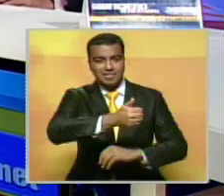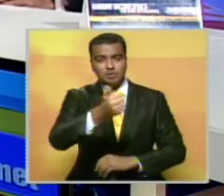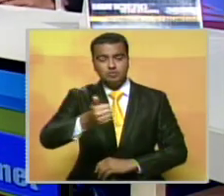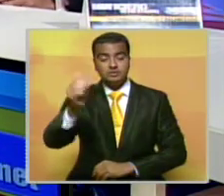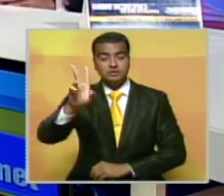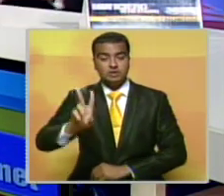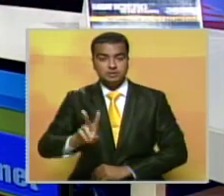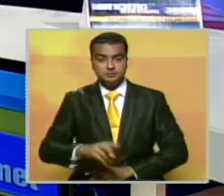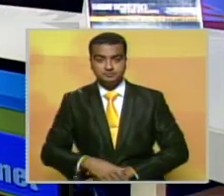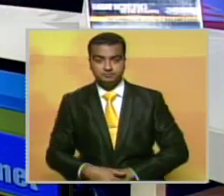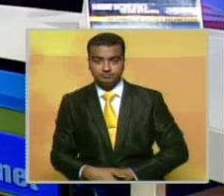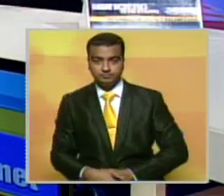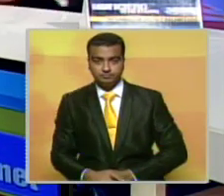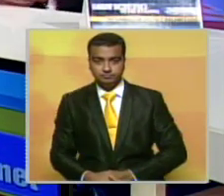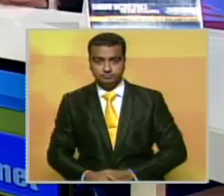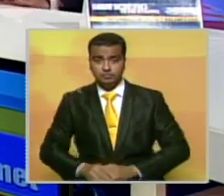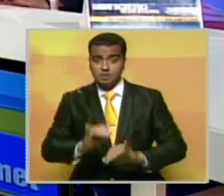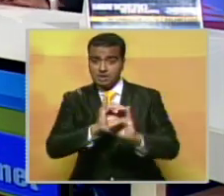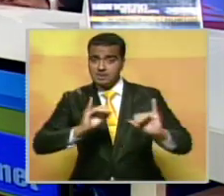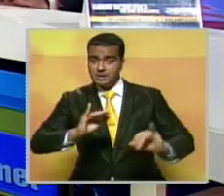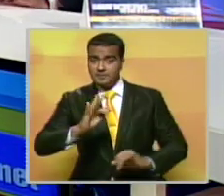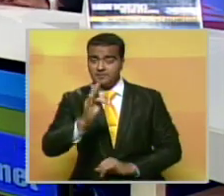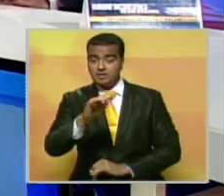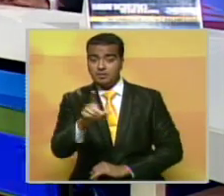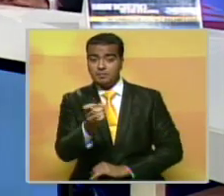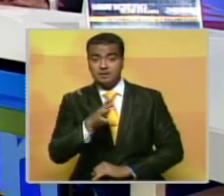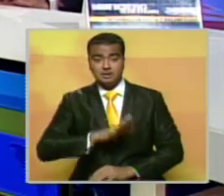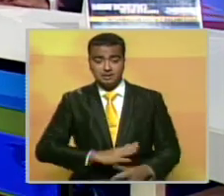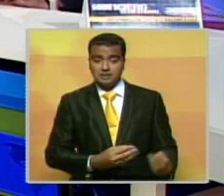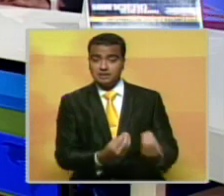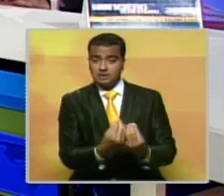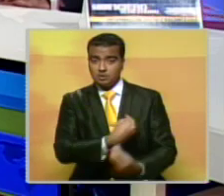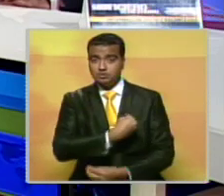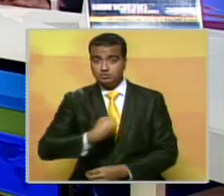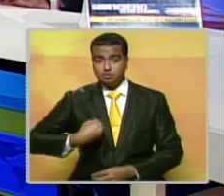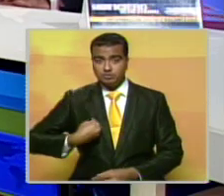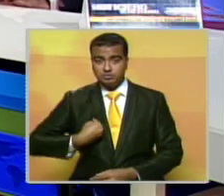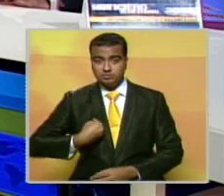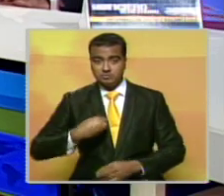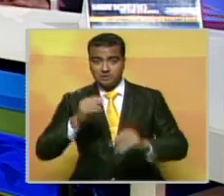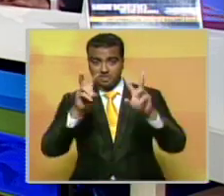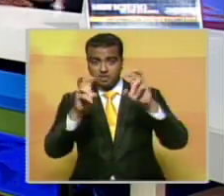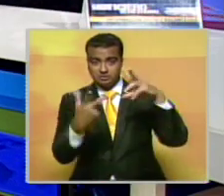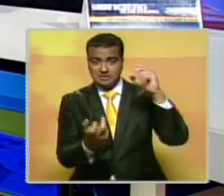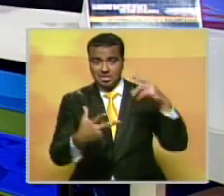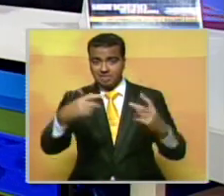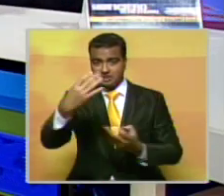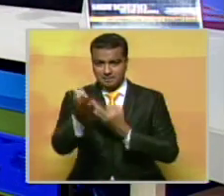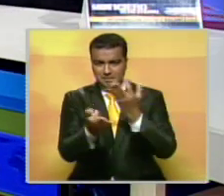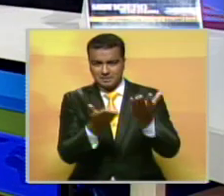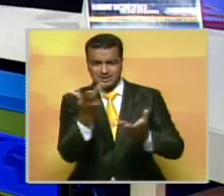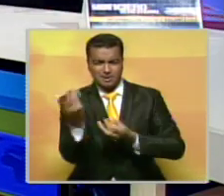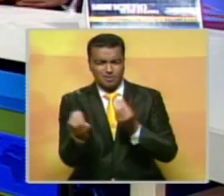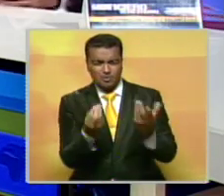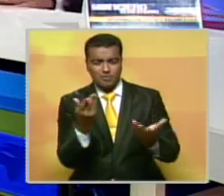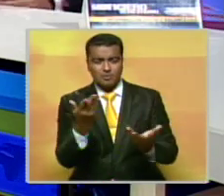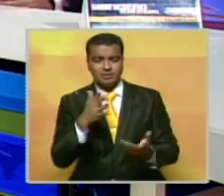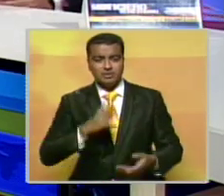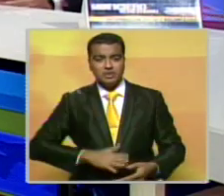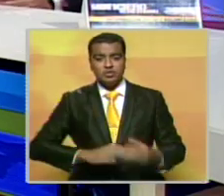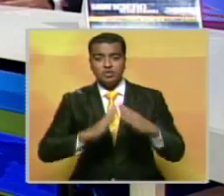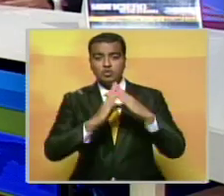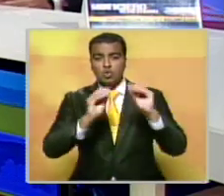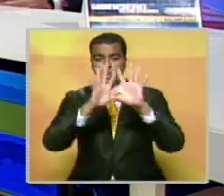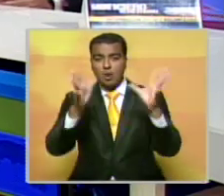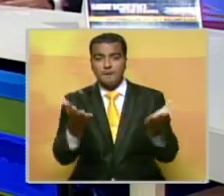Por eso, desde ya, Federica Guzmán está aquí junto a nosotros y a ustedes en Estrenos y Estrellas para darnos detalles de cómo ha reaccionado